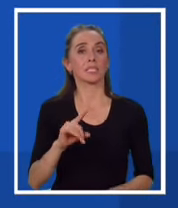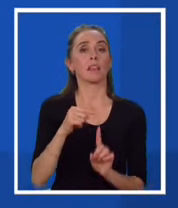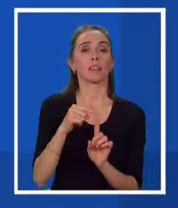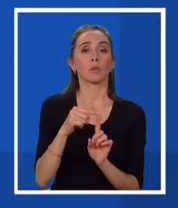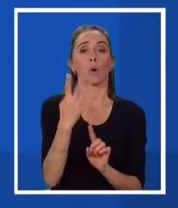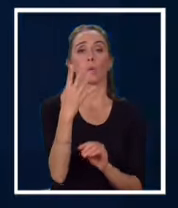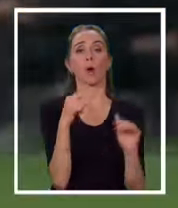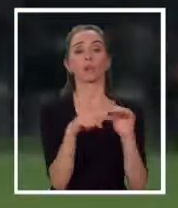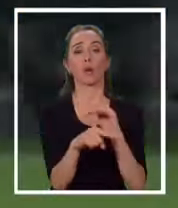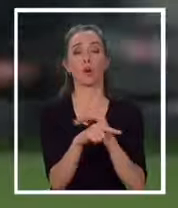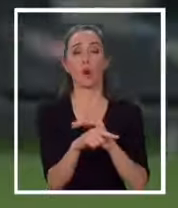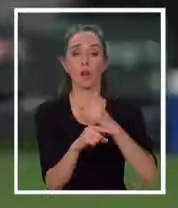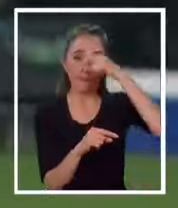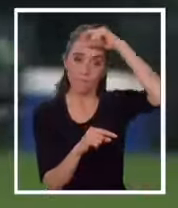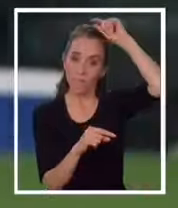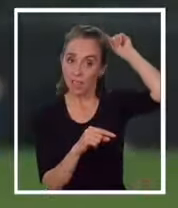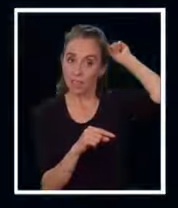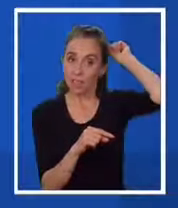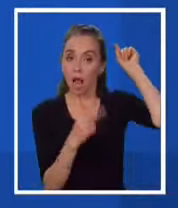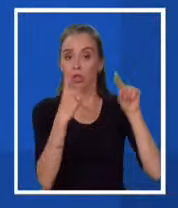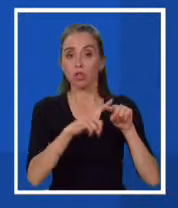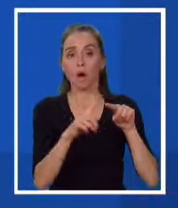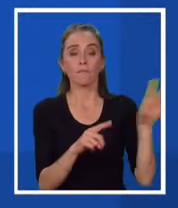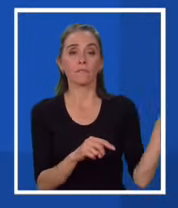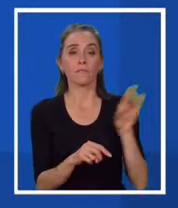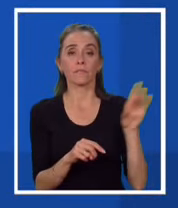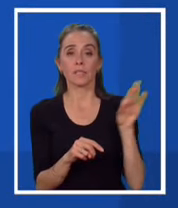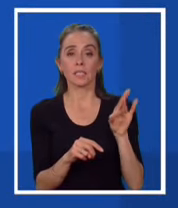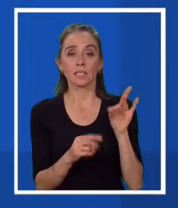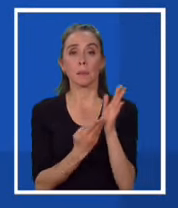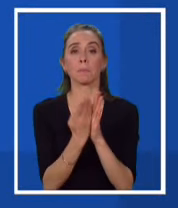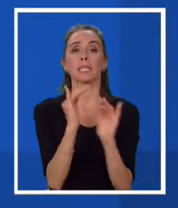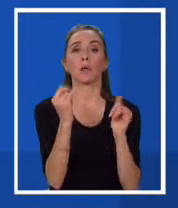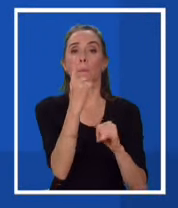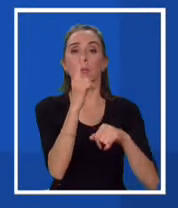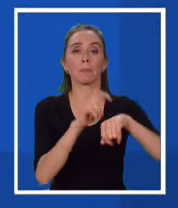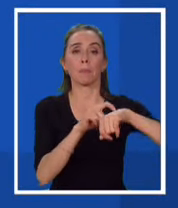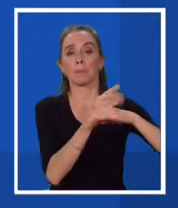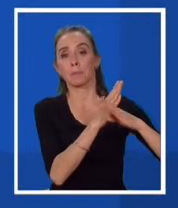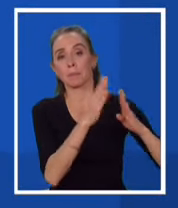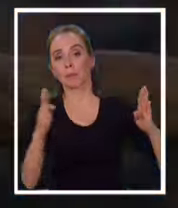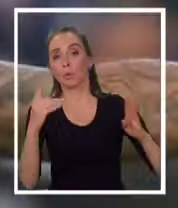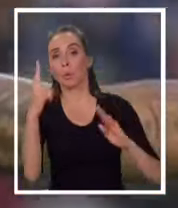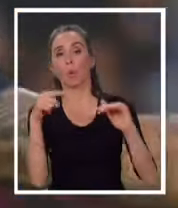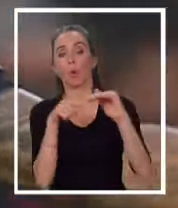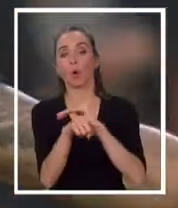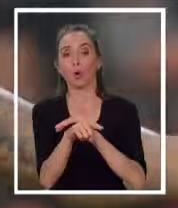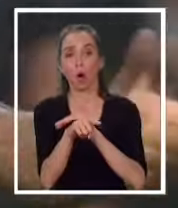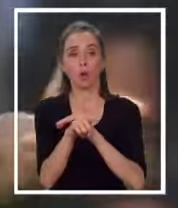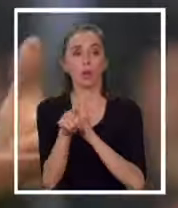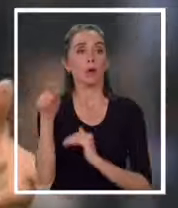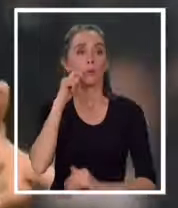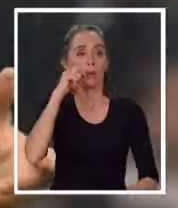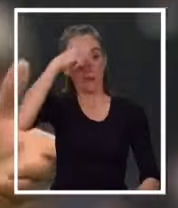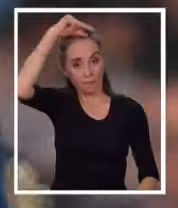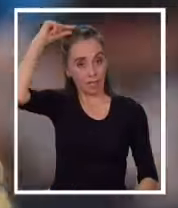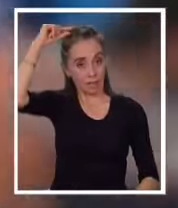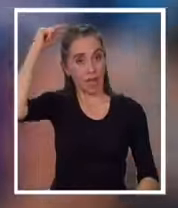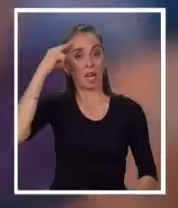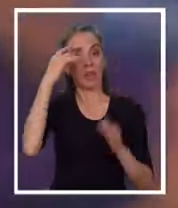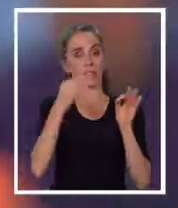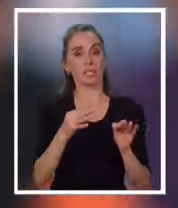4 goles. Vidal, por su lado, solo en 2 ocasiones ha partido jugando y solo ha convertido un gol. En el caso del Rey, tendría decidido